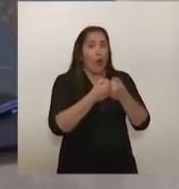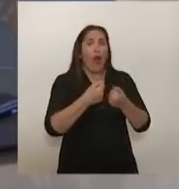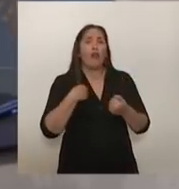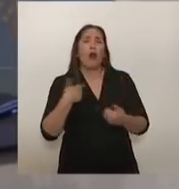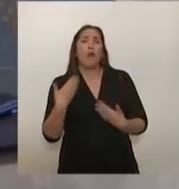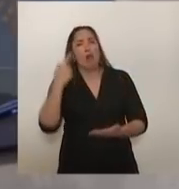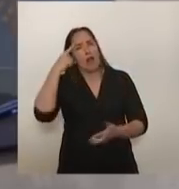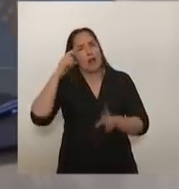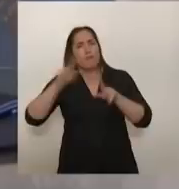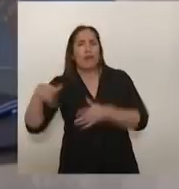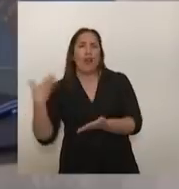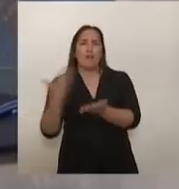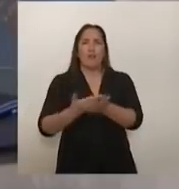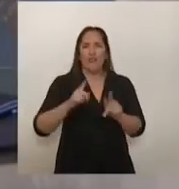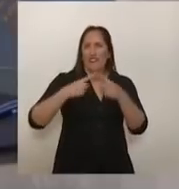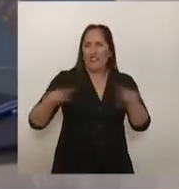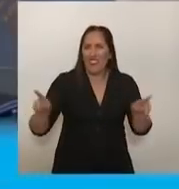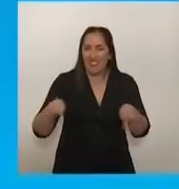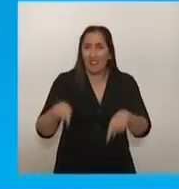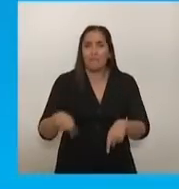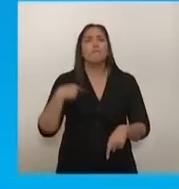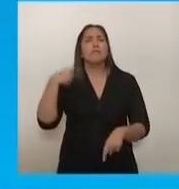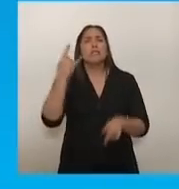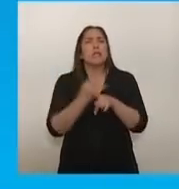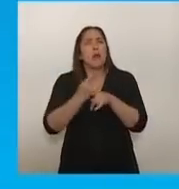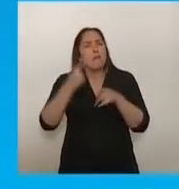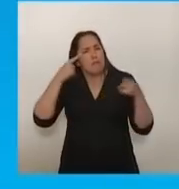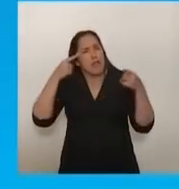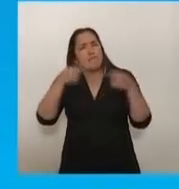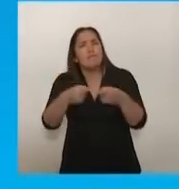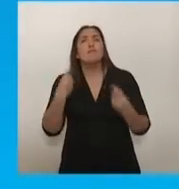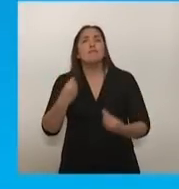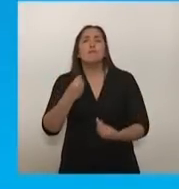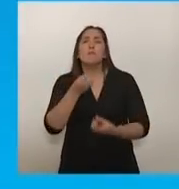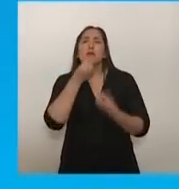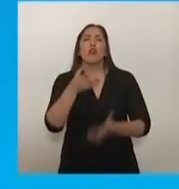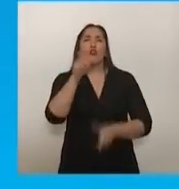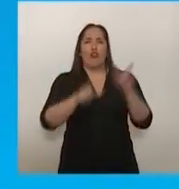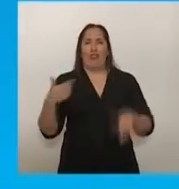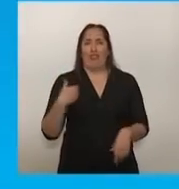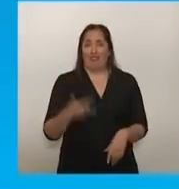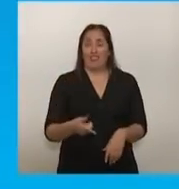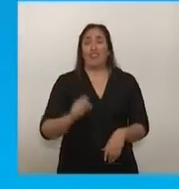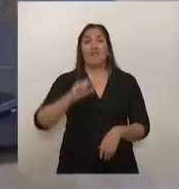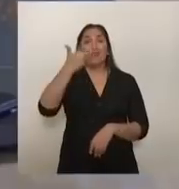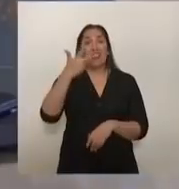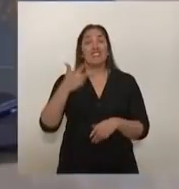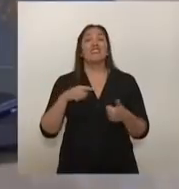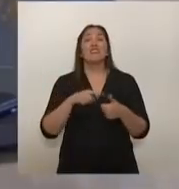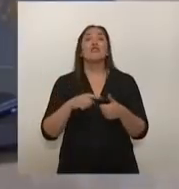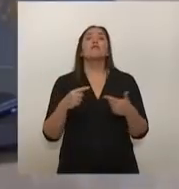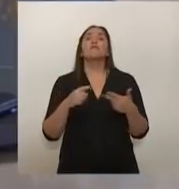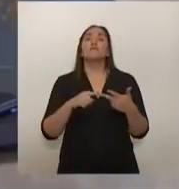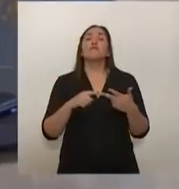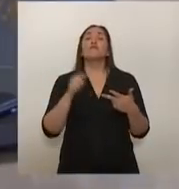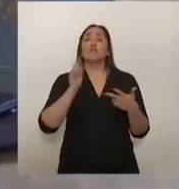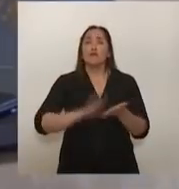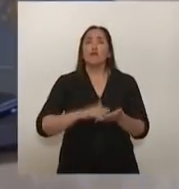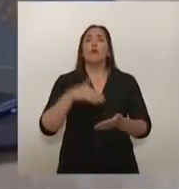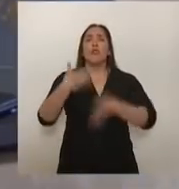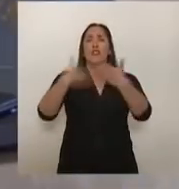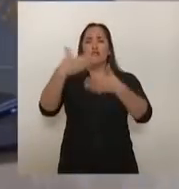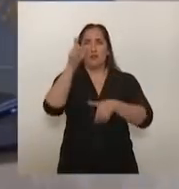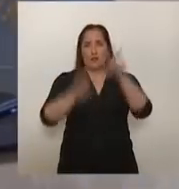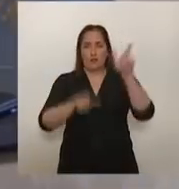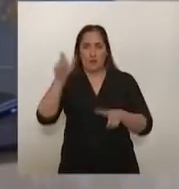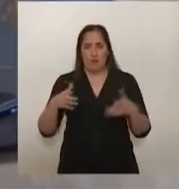siempre pensando en qué es lo mejor para los argentinos. Tercer eje, desarrollo humano. La protección social es una política